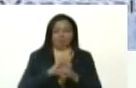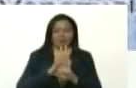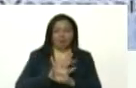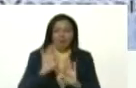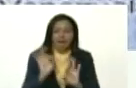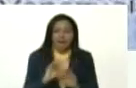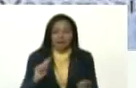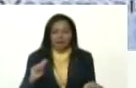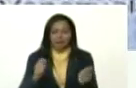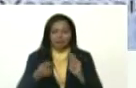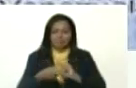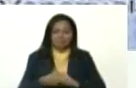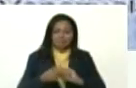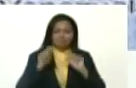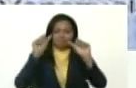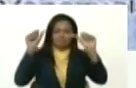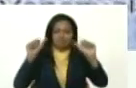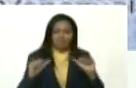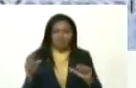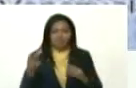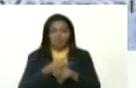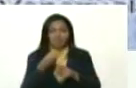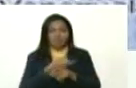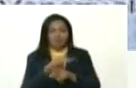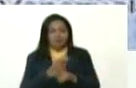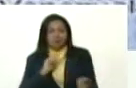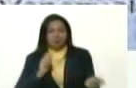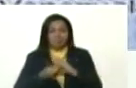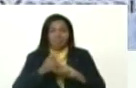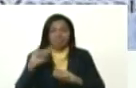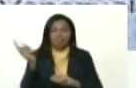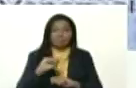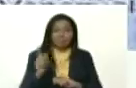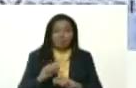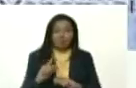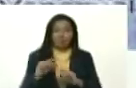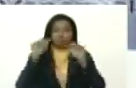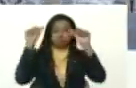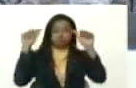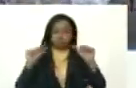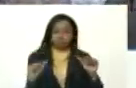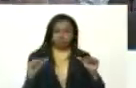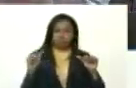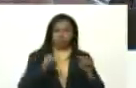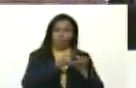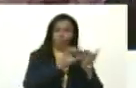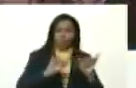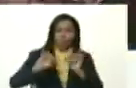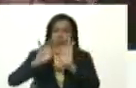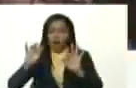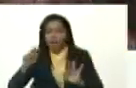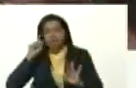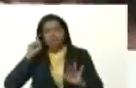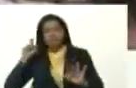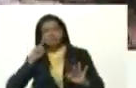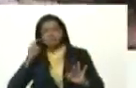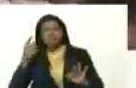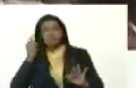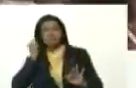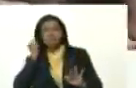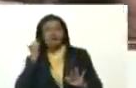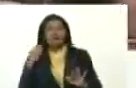la agenda de gobierno. La agenda de gobierno es la mujer embarazada, es la mujer que